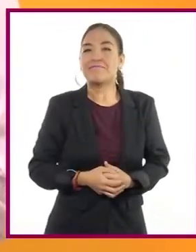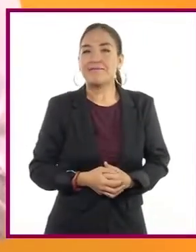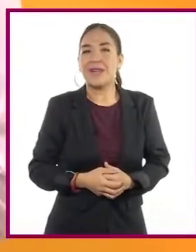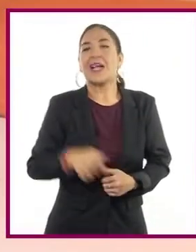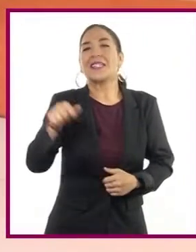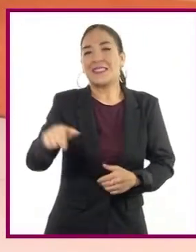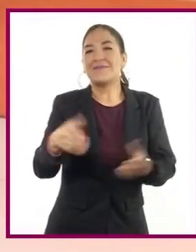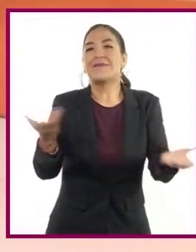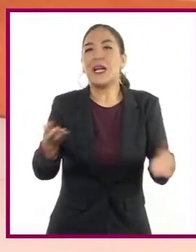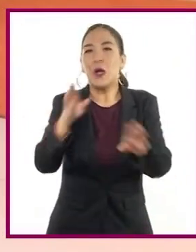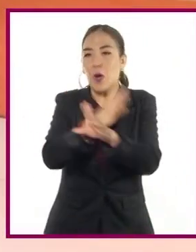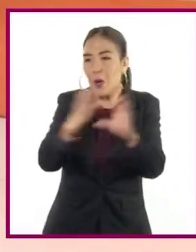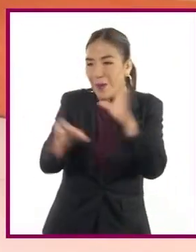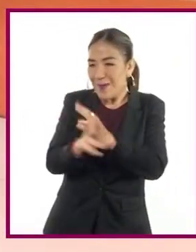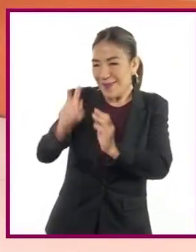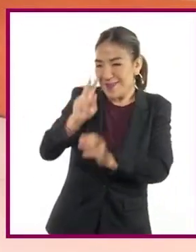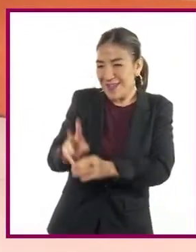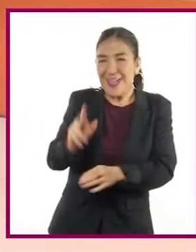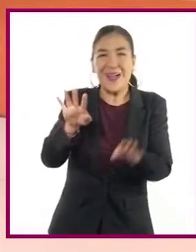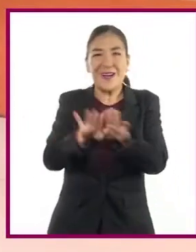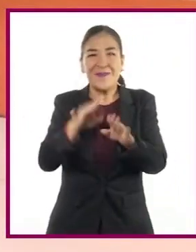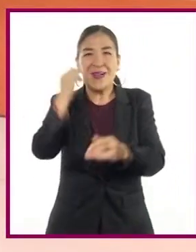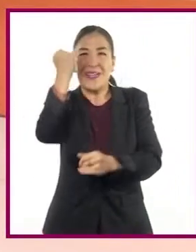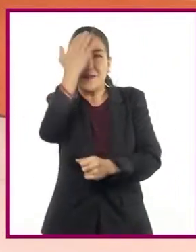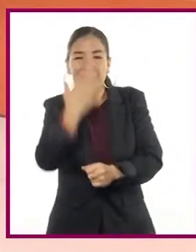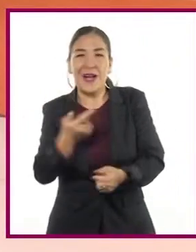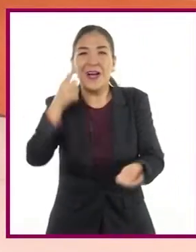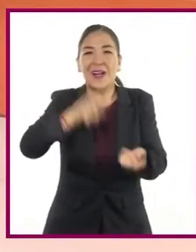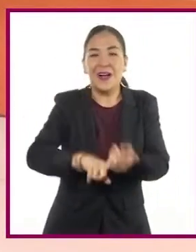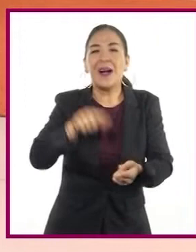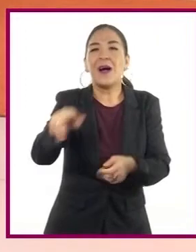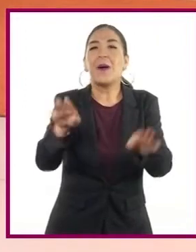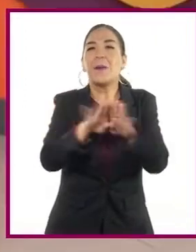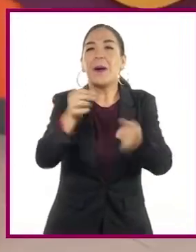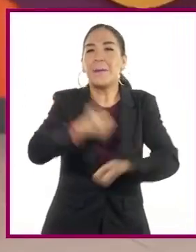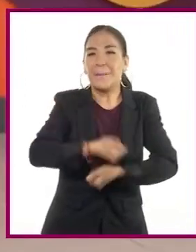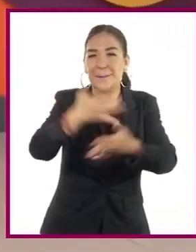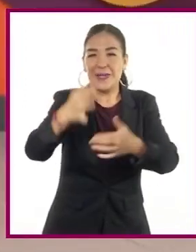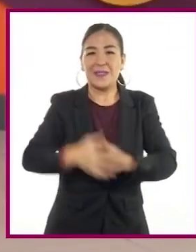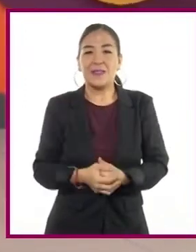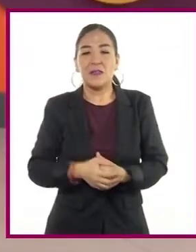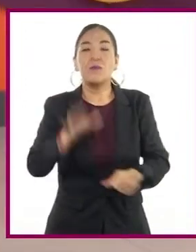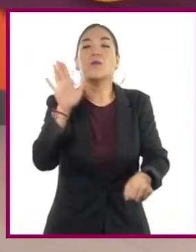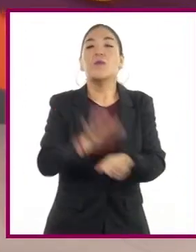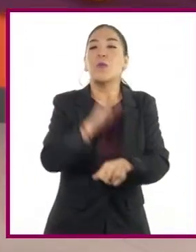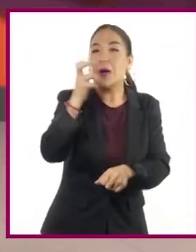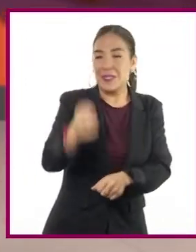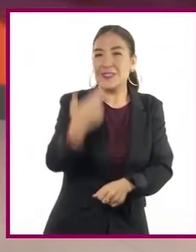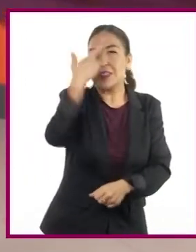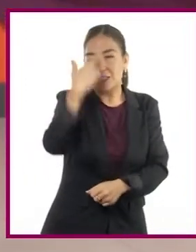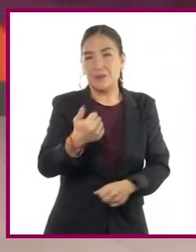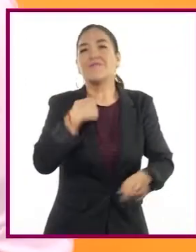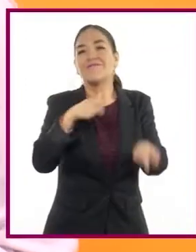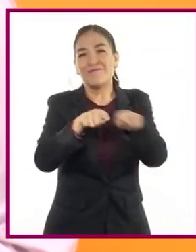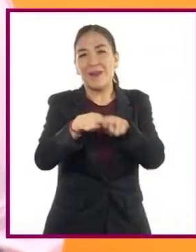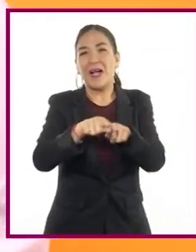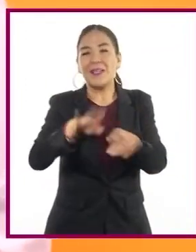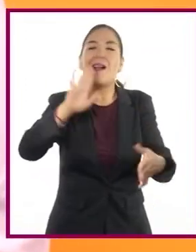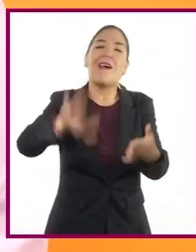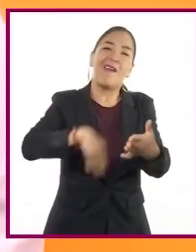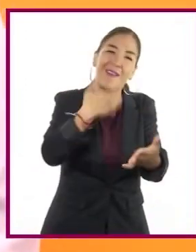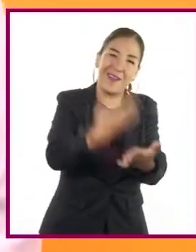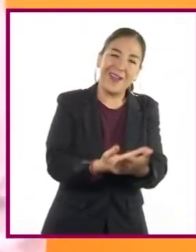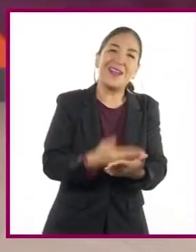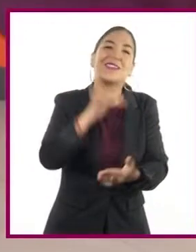los empaques tan atractivos en los que la envían. Por eso mi hermana la convenció para